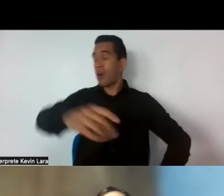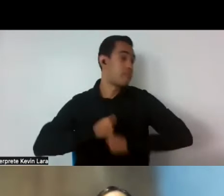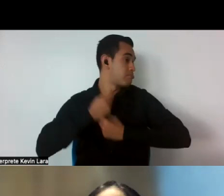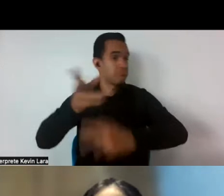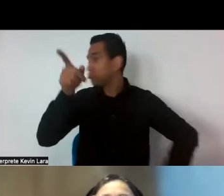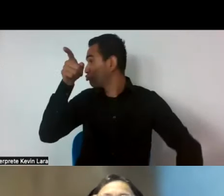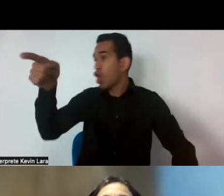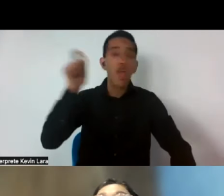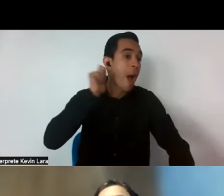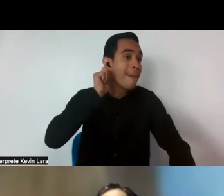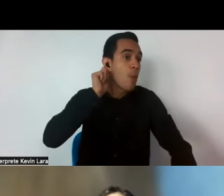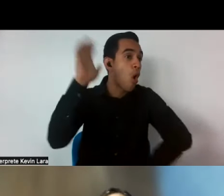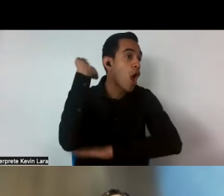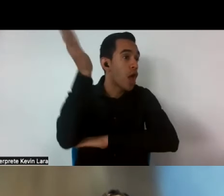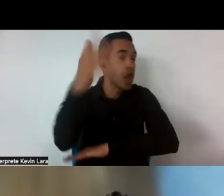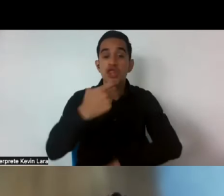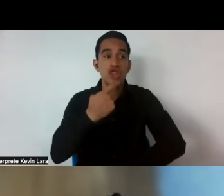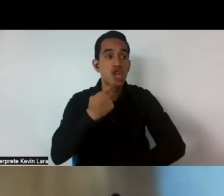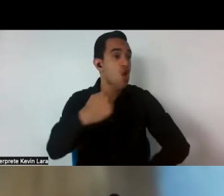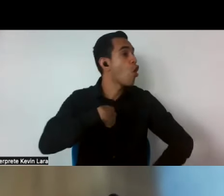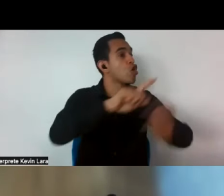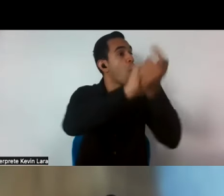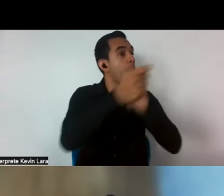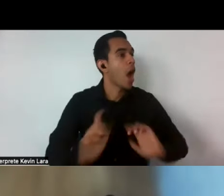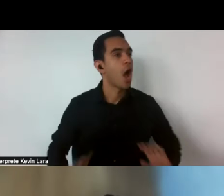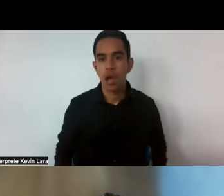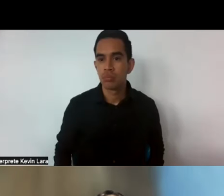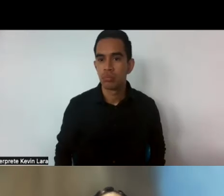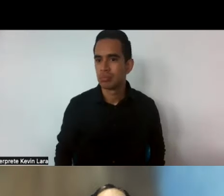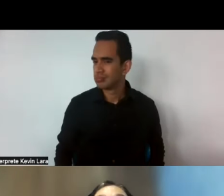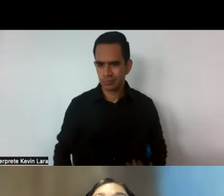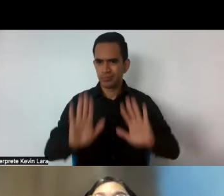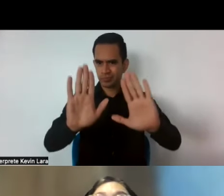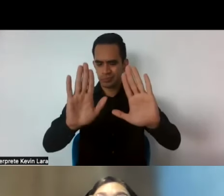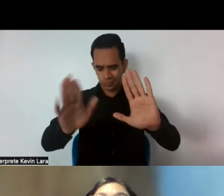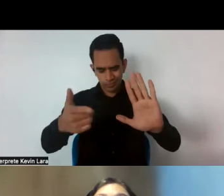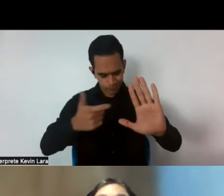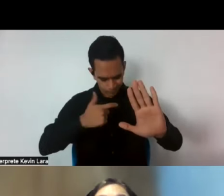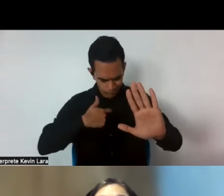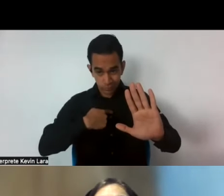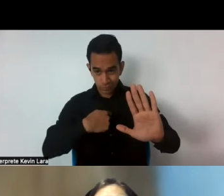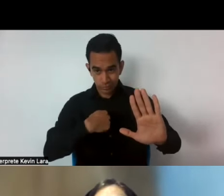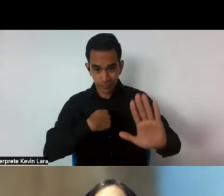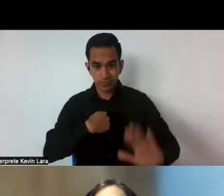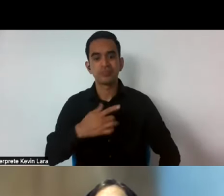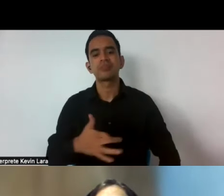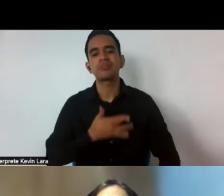no, cambiar la respuesta. ¿Estoy siendo consciente yo cómo me estoy sintiendo?